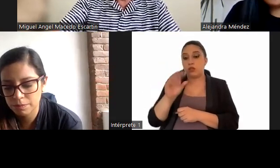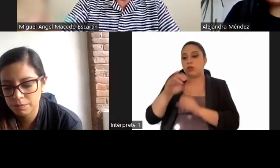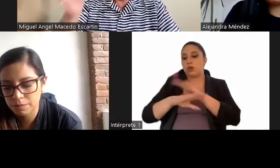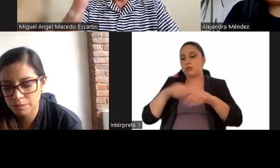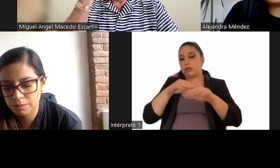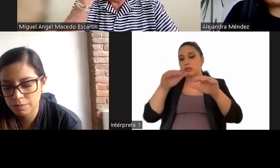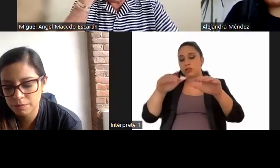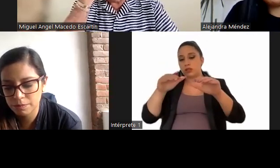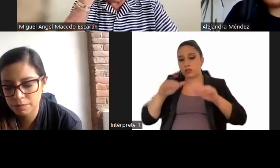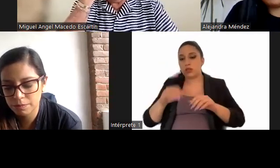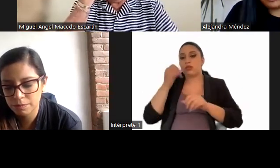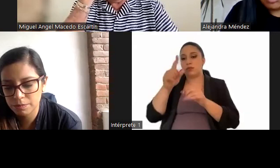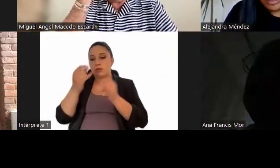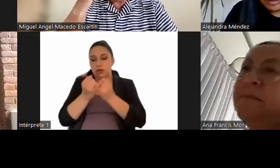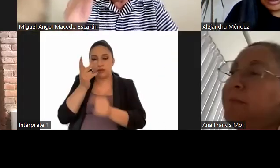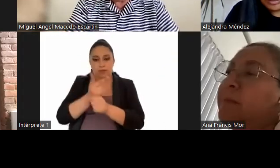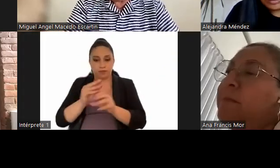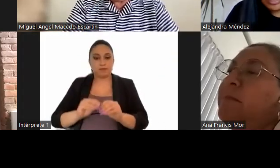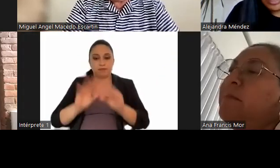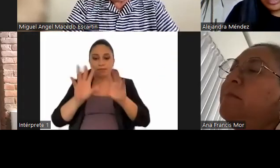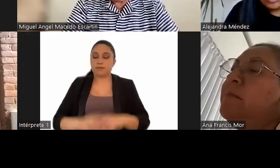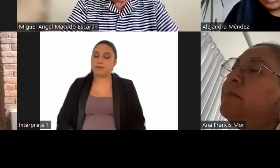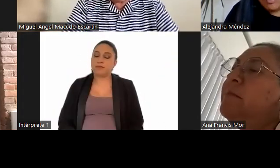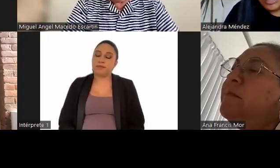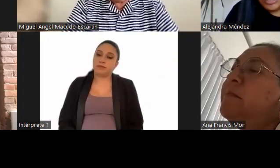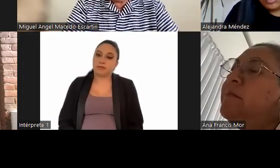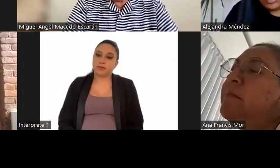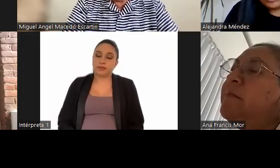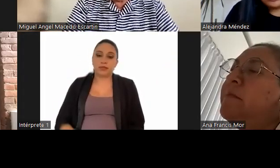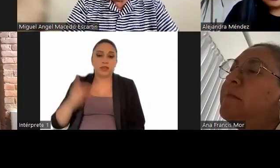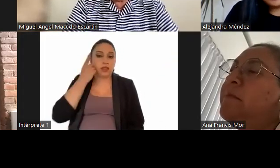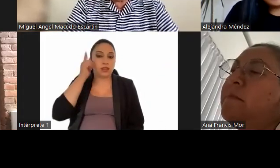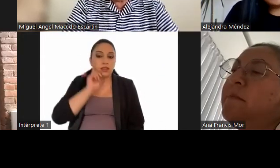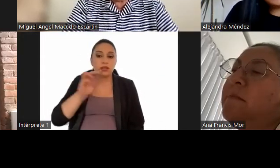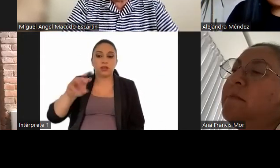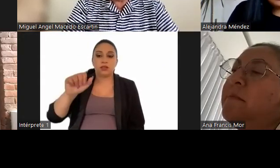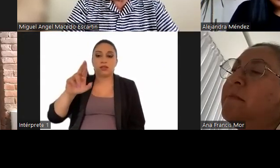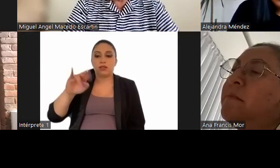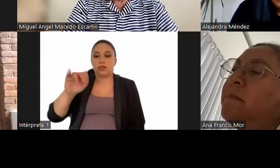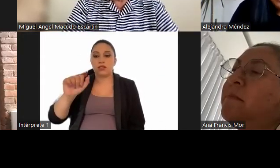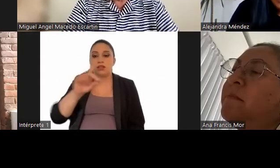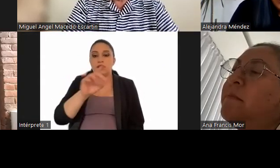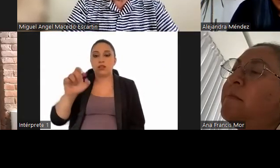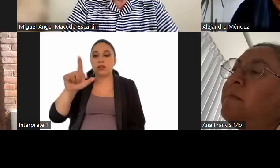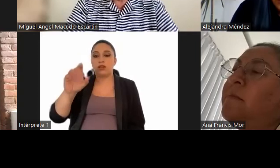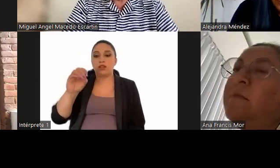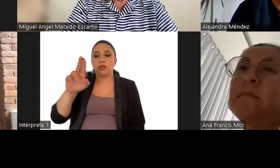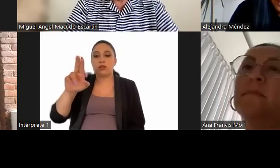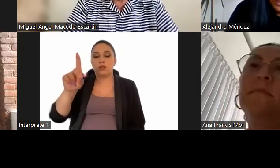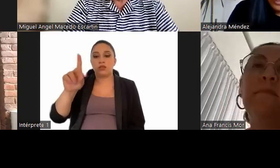su voto, que puede ser a favor, en contra o en abstención. Diputada María de Lourdes González Hernández. A